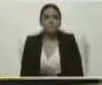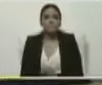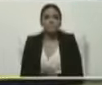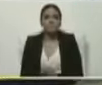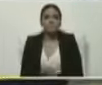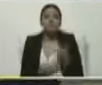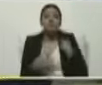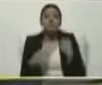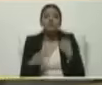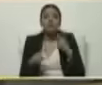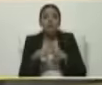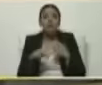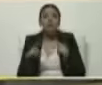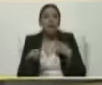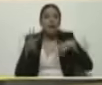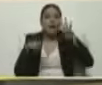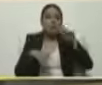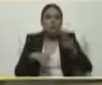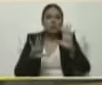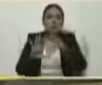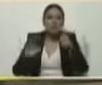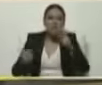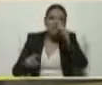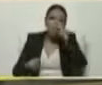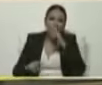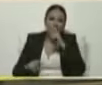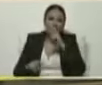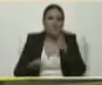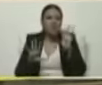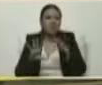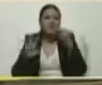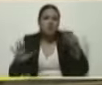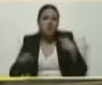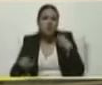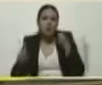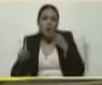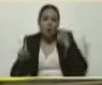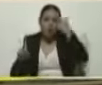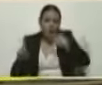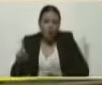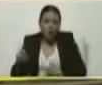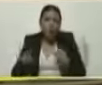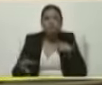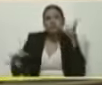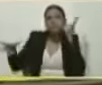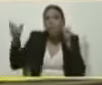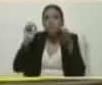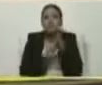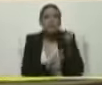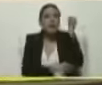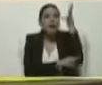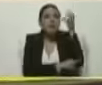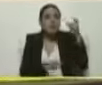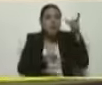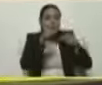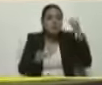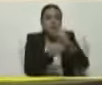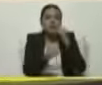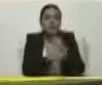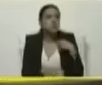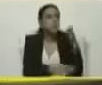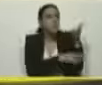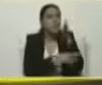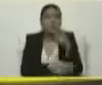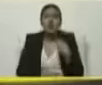Tenía 14, 16 años, 18. Aprendí a escuchar en las asambleas de trabajadores. Yo no me formé